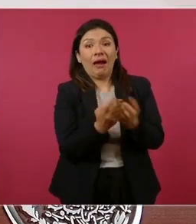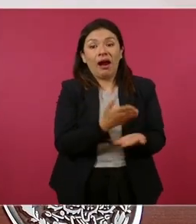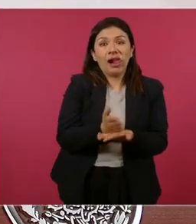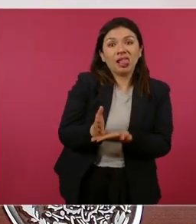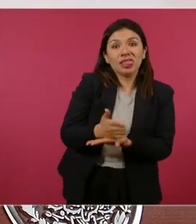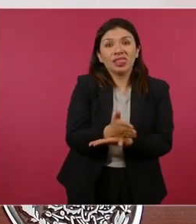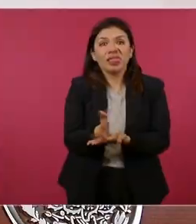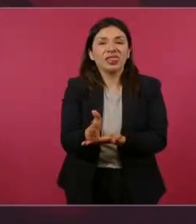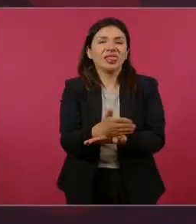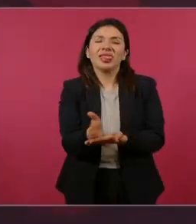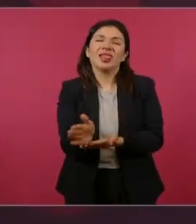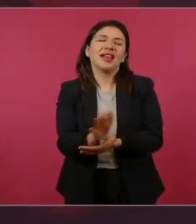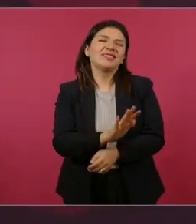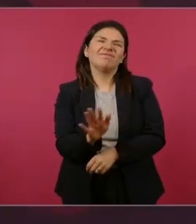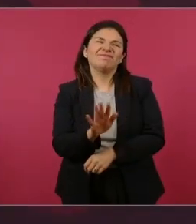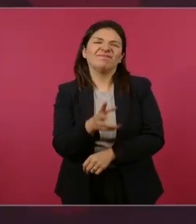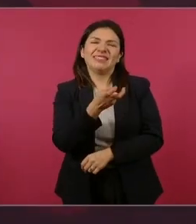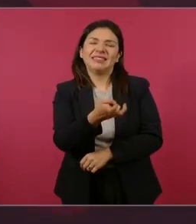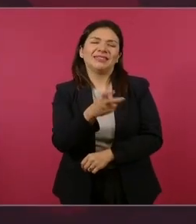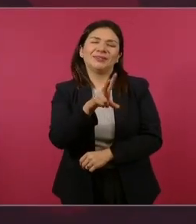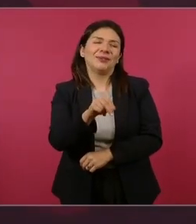Como el robal.